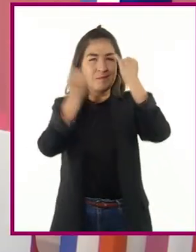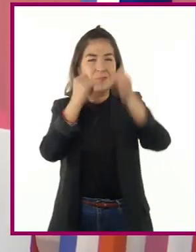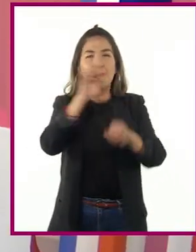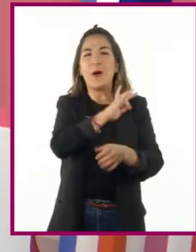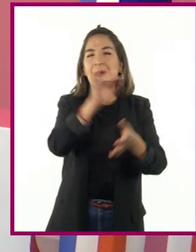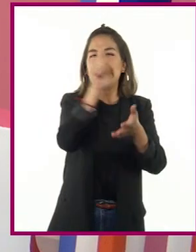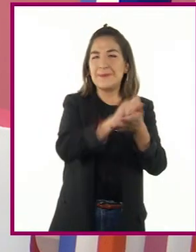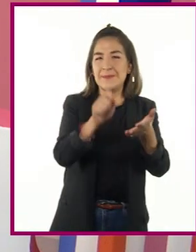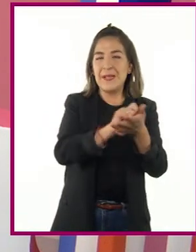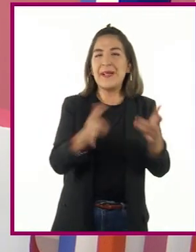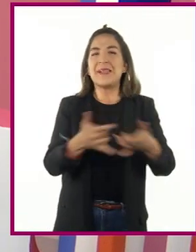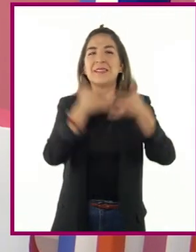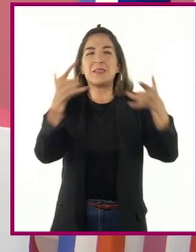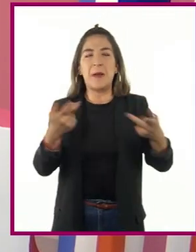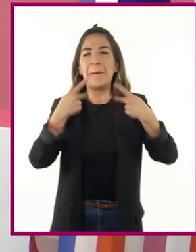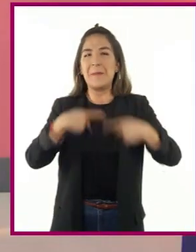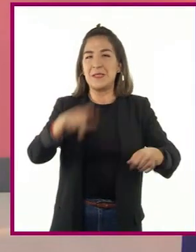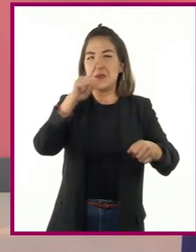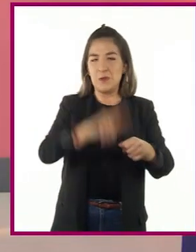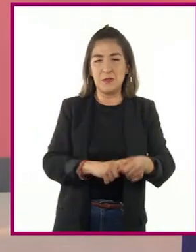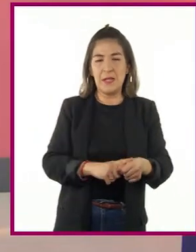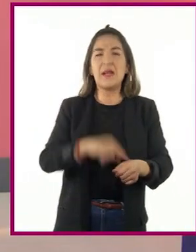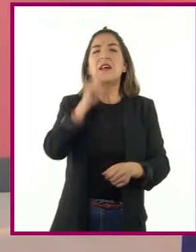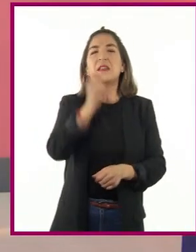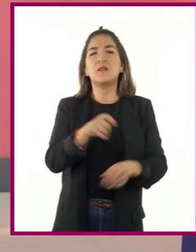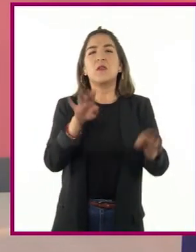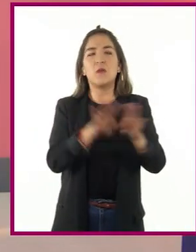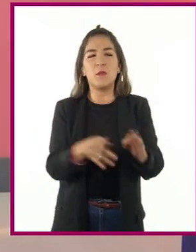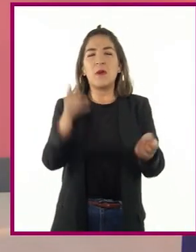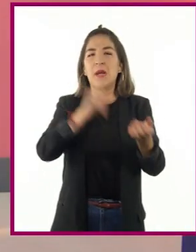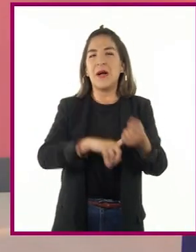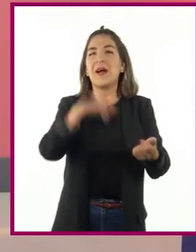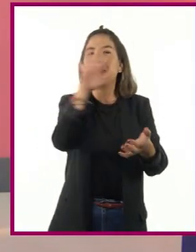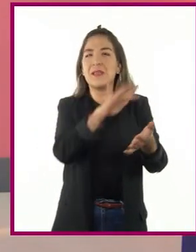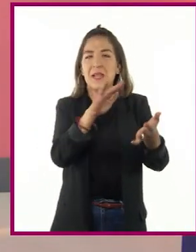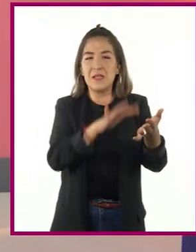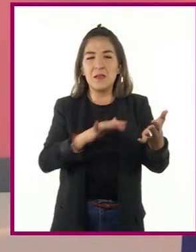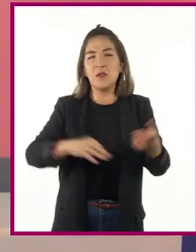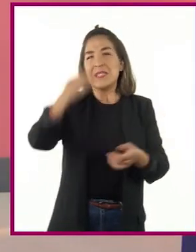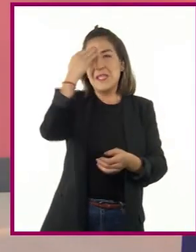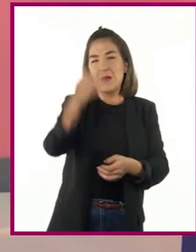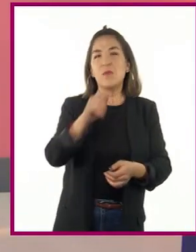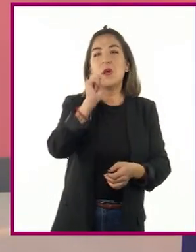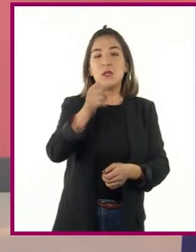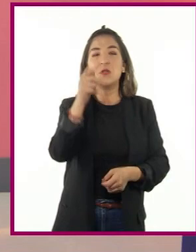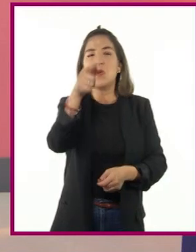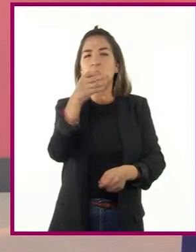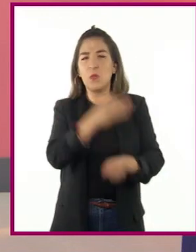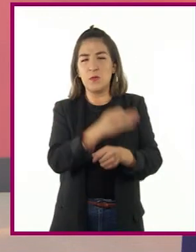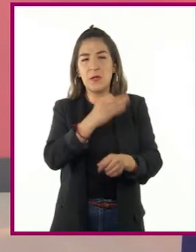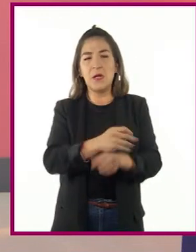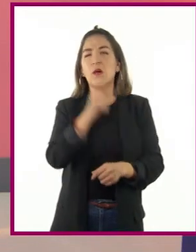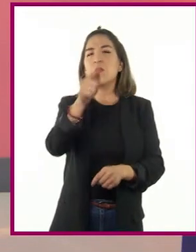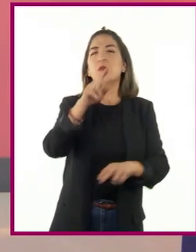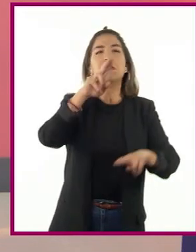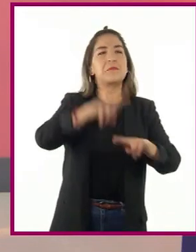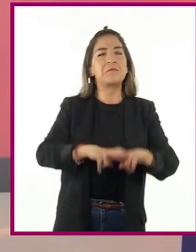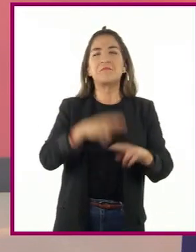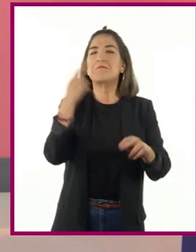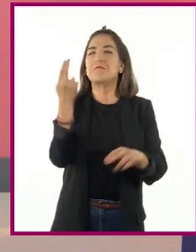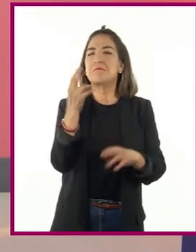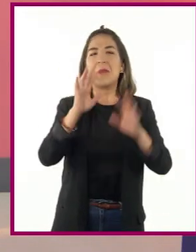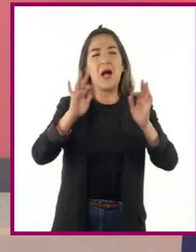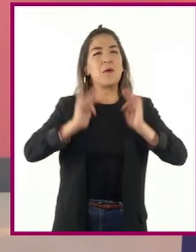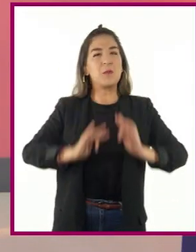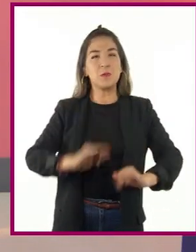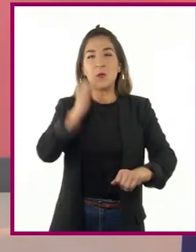autobiografías. En esta ocasión realizaremos un círculo de lectura, por lo que solo van a necesitar un asiento cómodo y estar